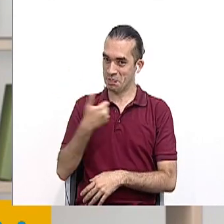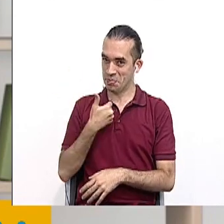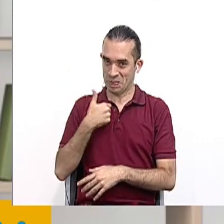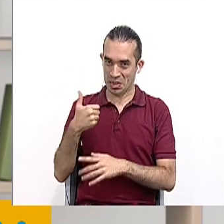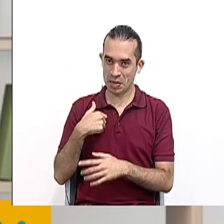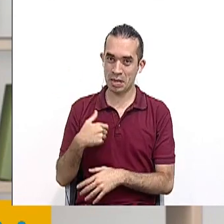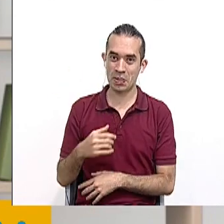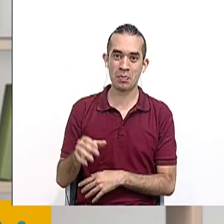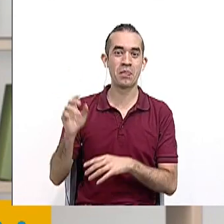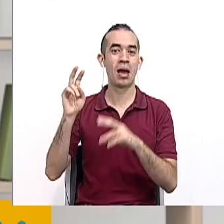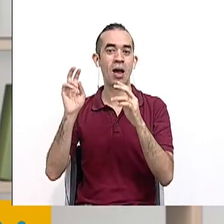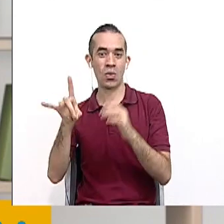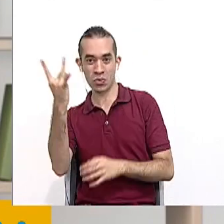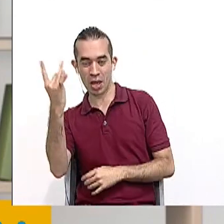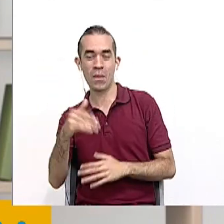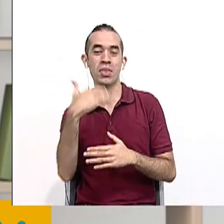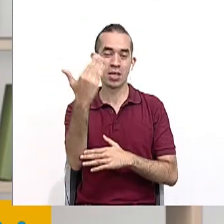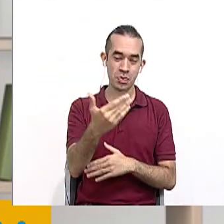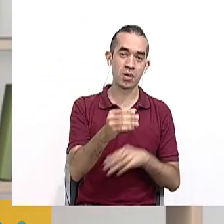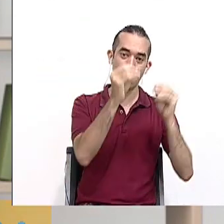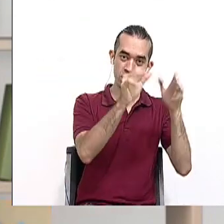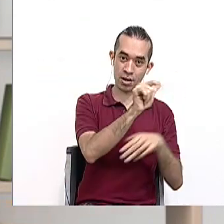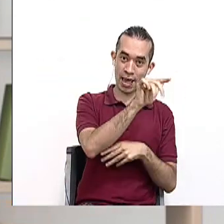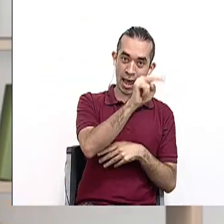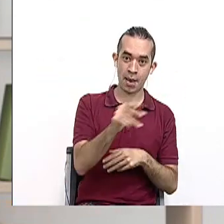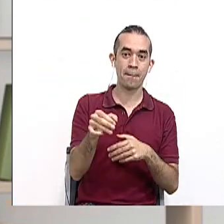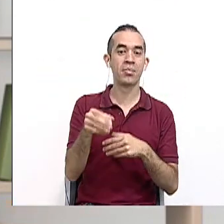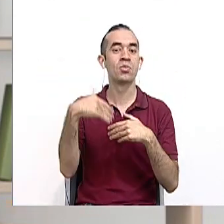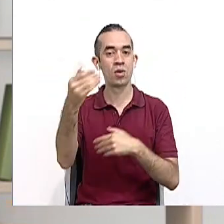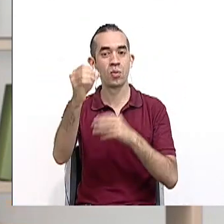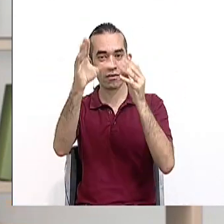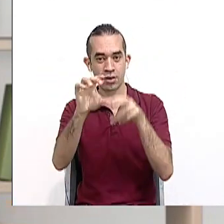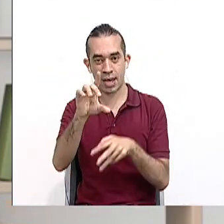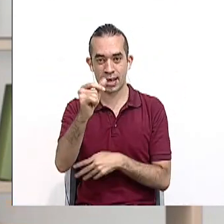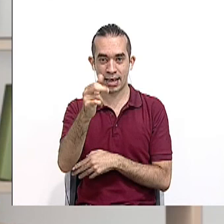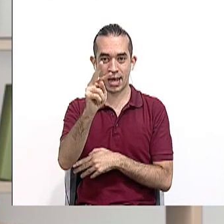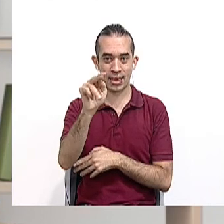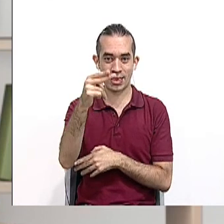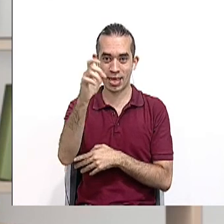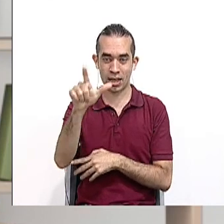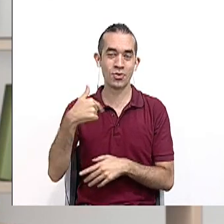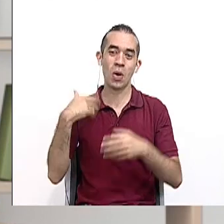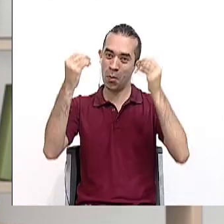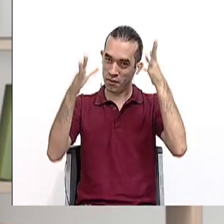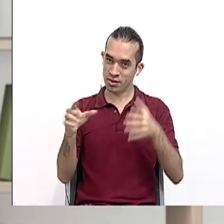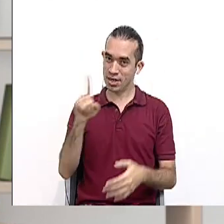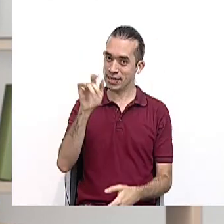luego Alan y la profe Gretel. ¿Quién estuvo con ustedes? La profe Sadie. Hasta la próxima.